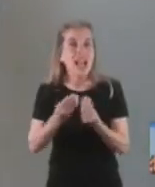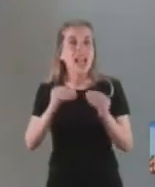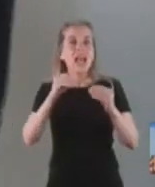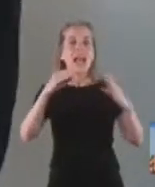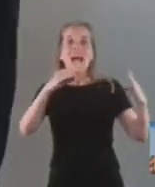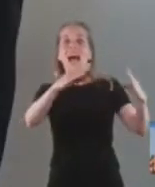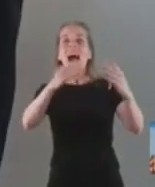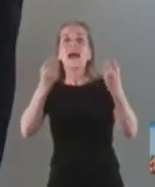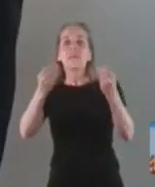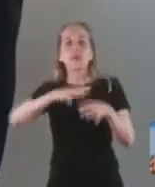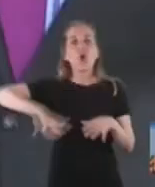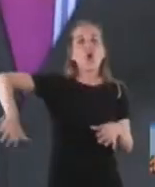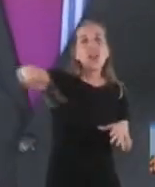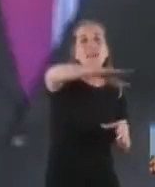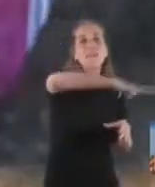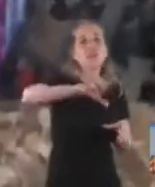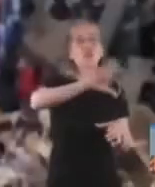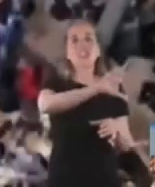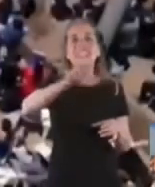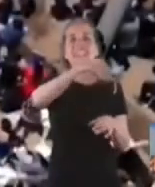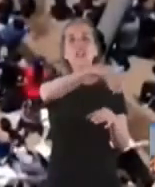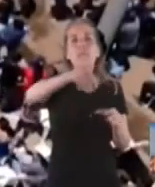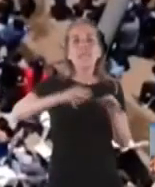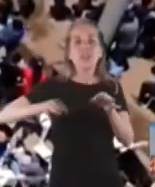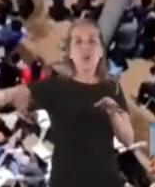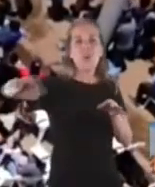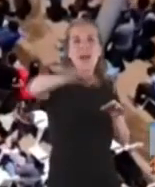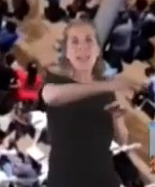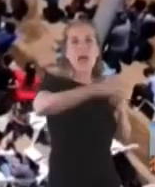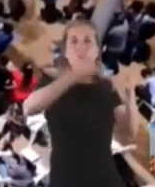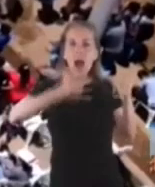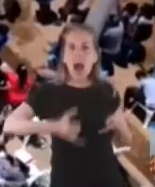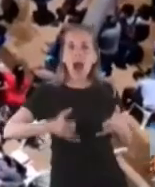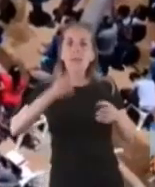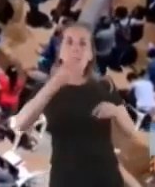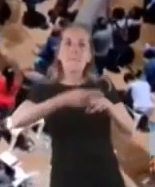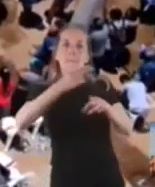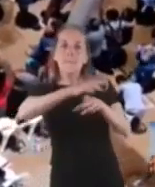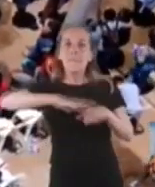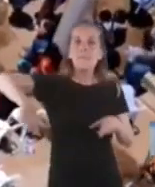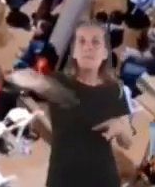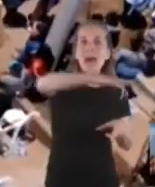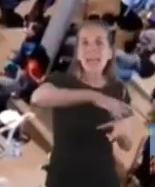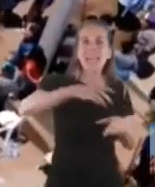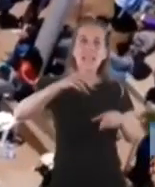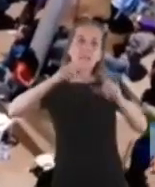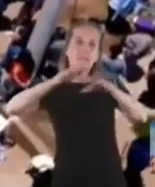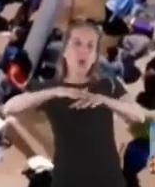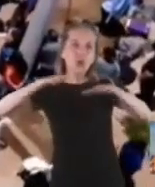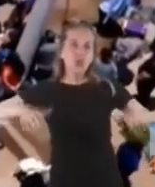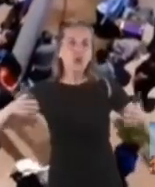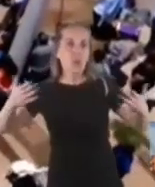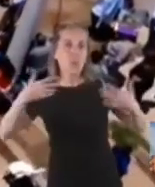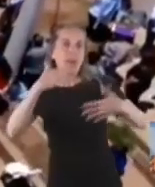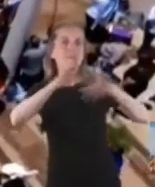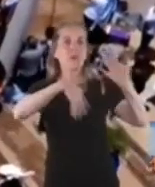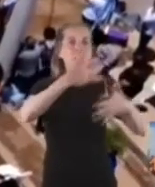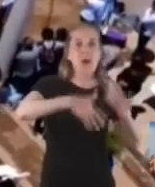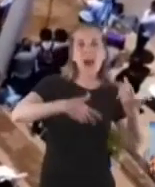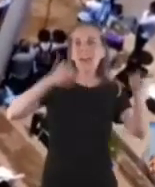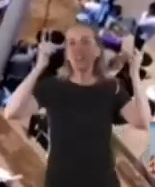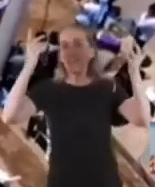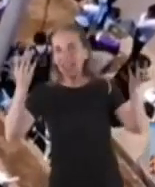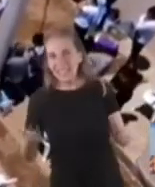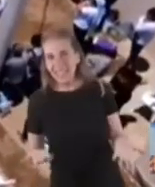metros cuadrados donde hay mucho verde, donde pueden los chicos disfrutar, donde me decía alguna de las